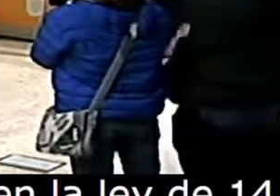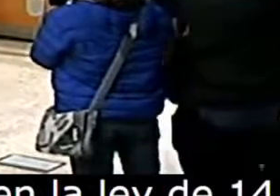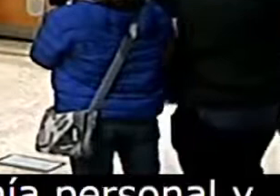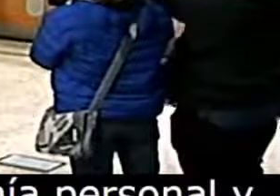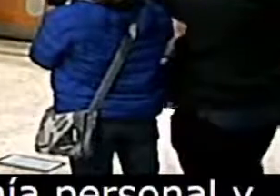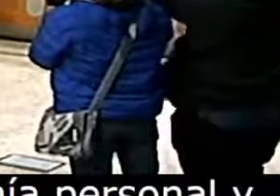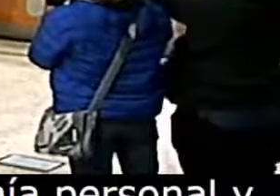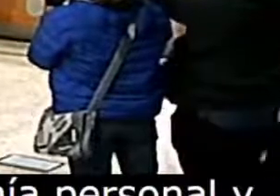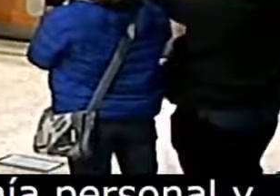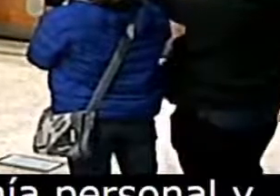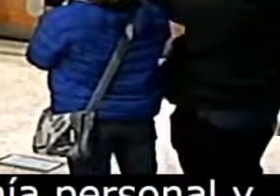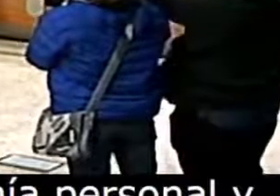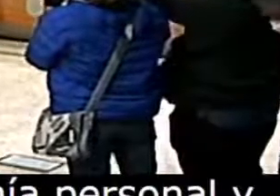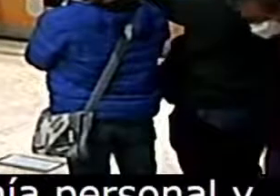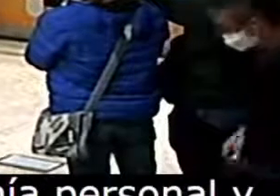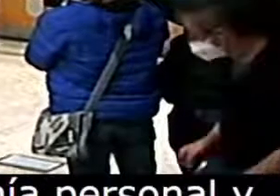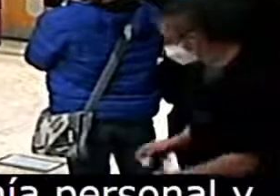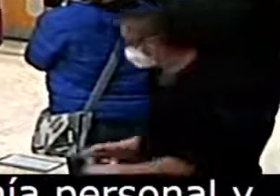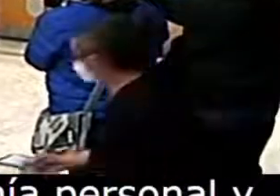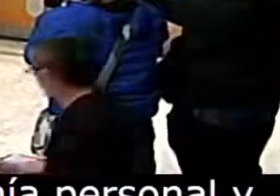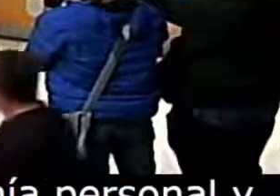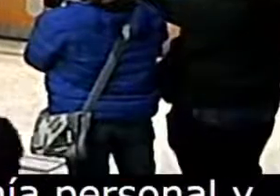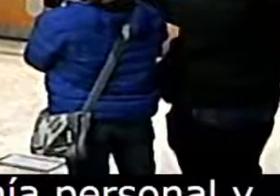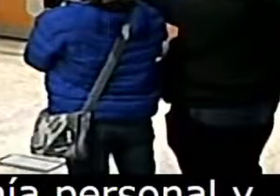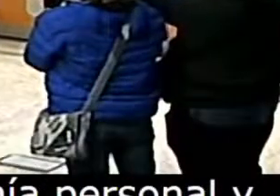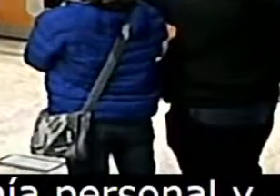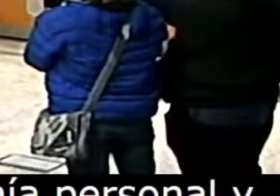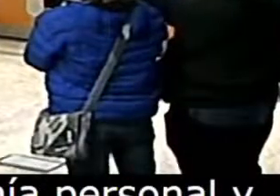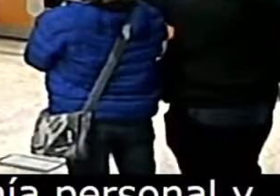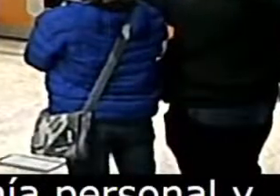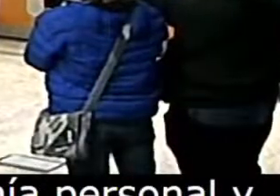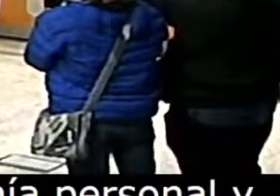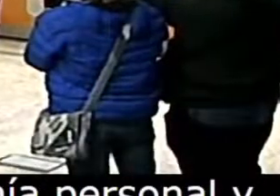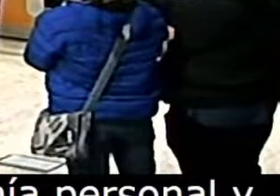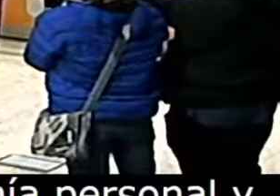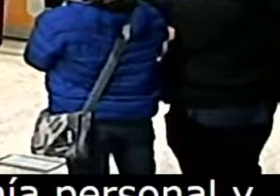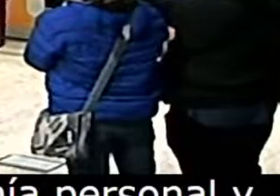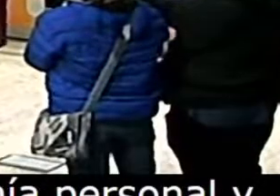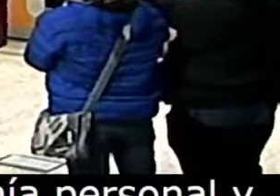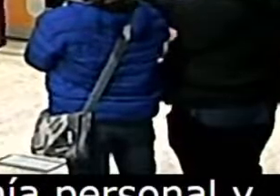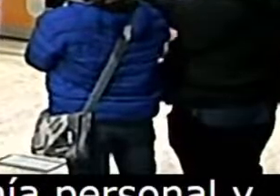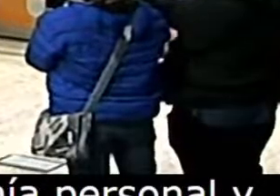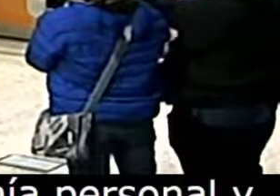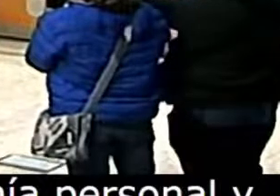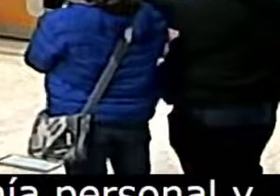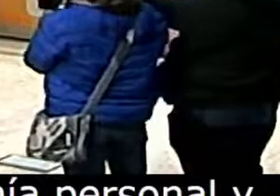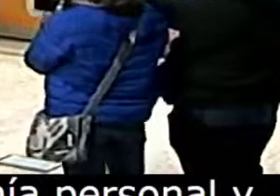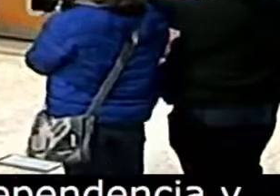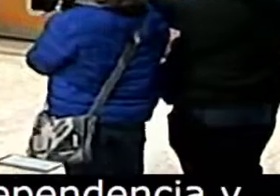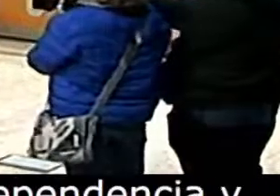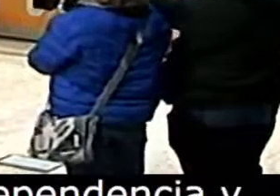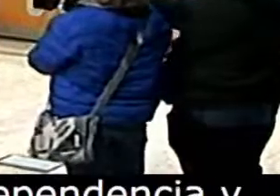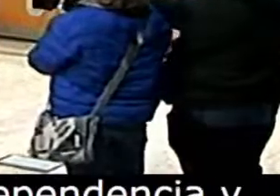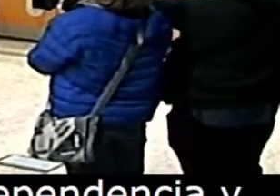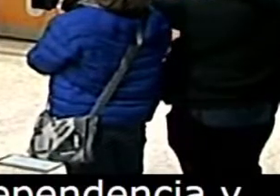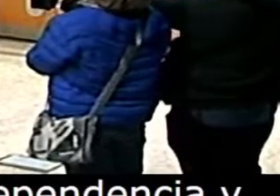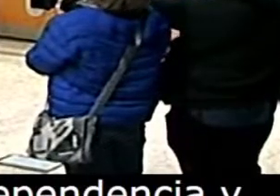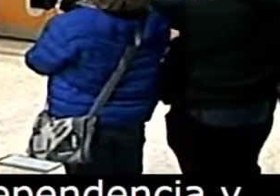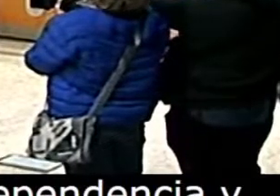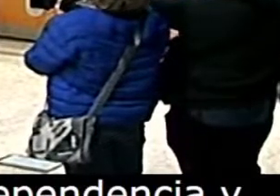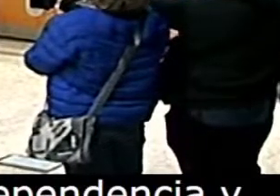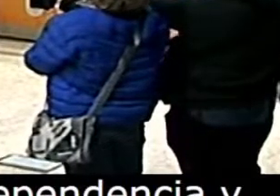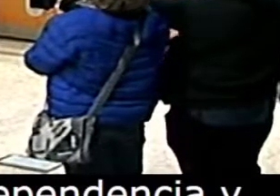de dependencia y para el establecimiento y financiación del nivel de protección acordado para el